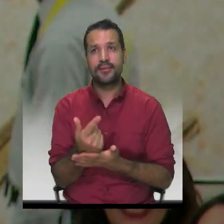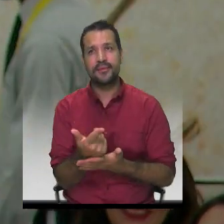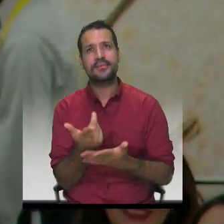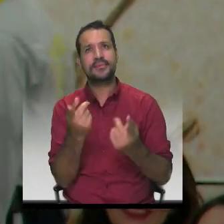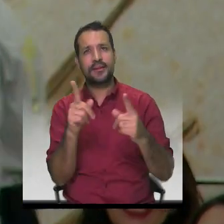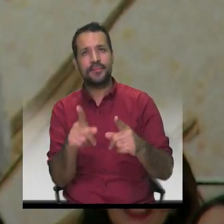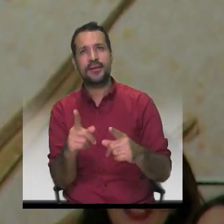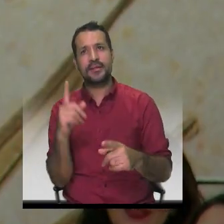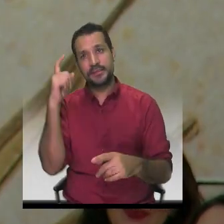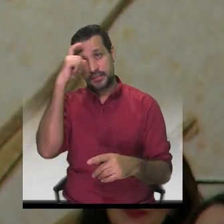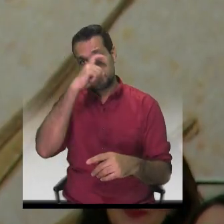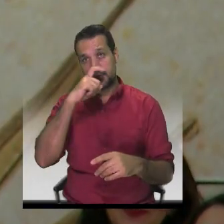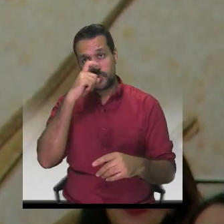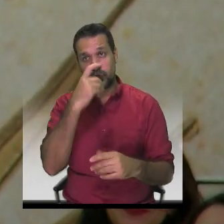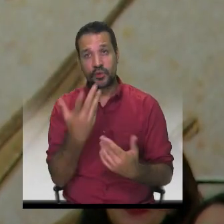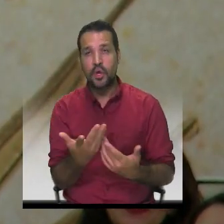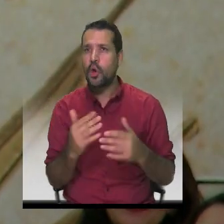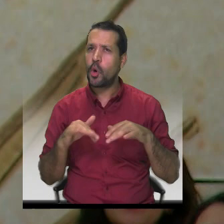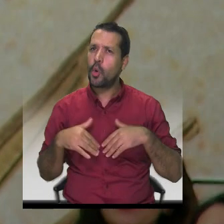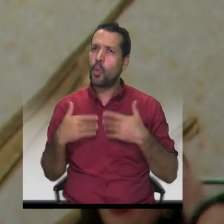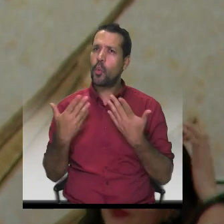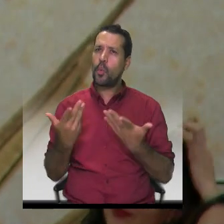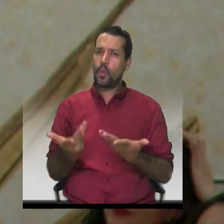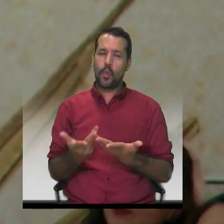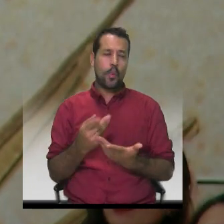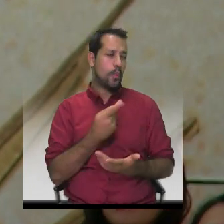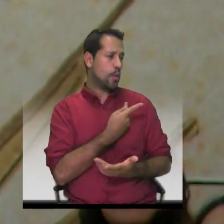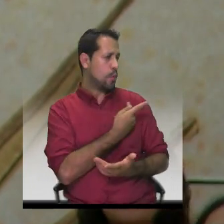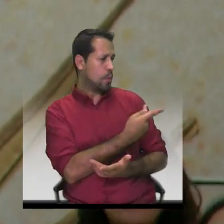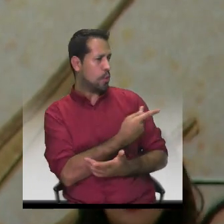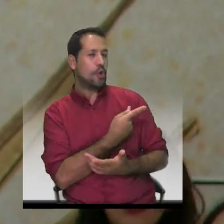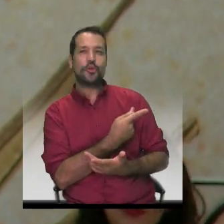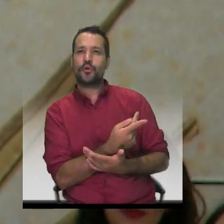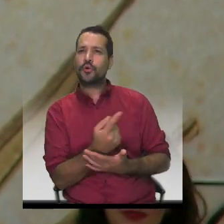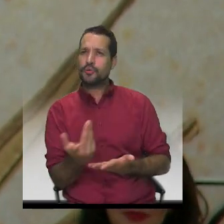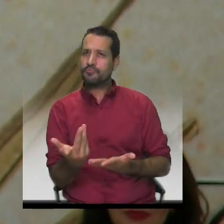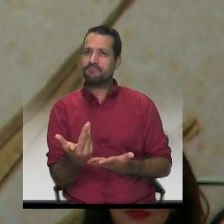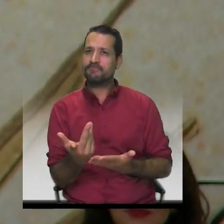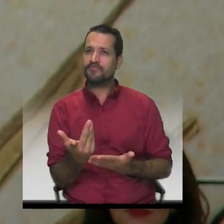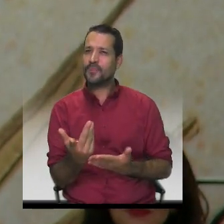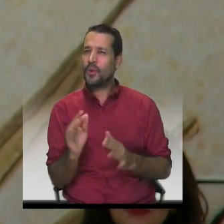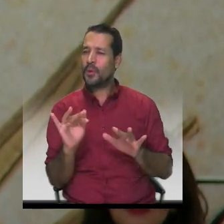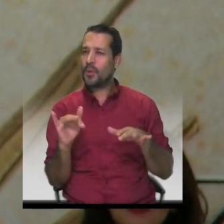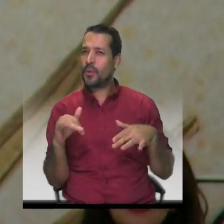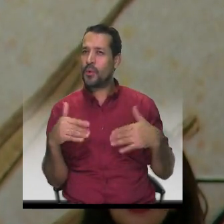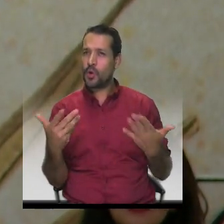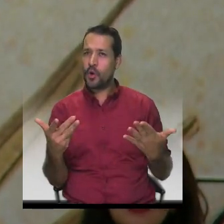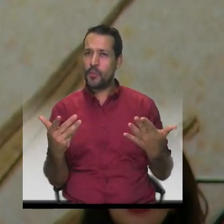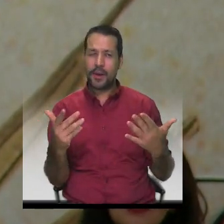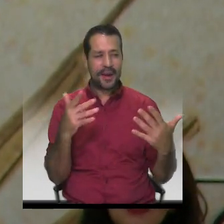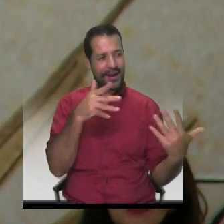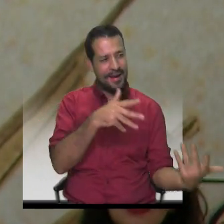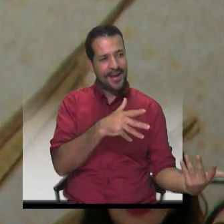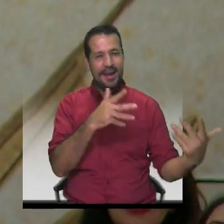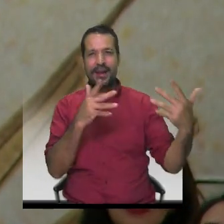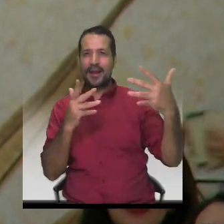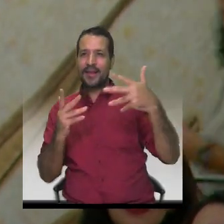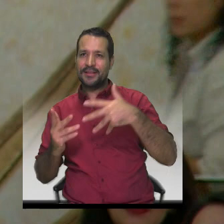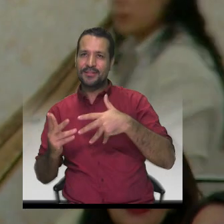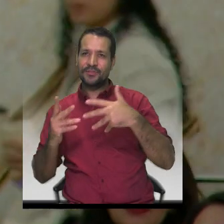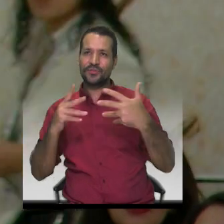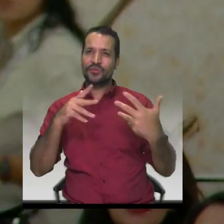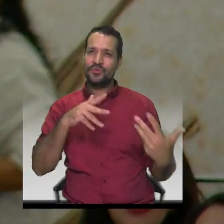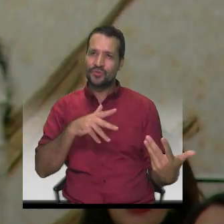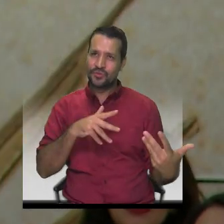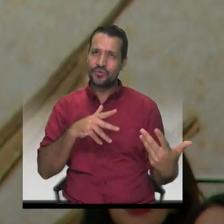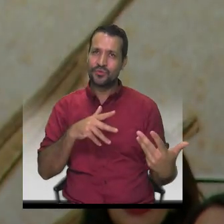alrededor de lo que somos. ¿Cómo consideran ustedes que podría ser esa relación de sanación